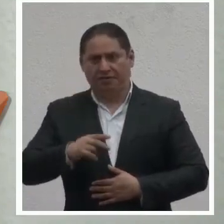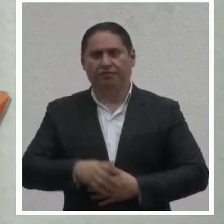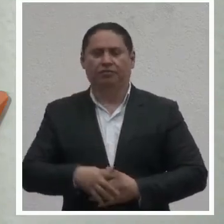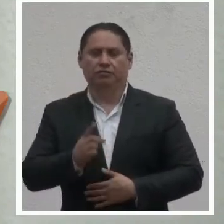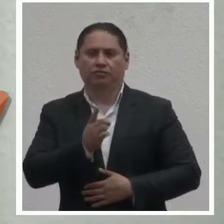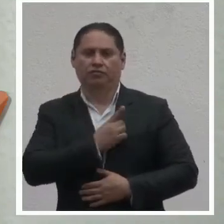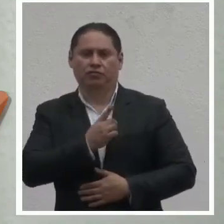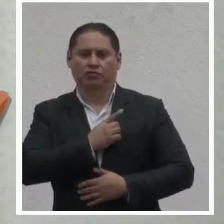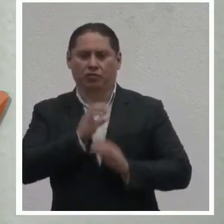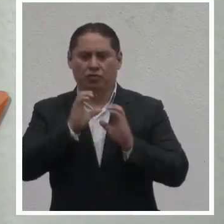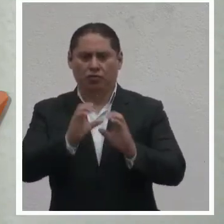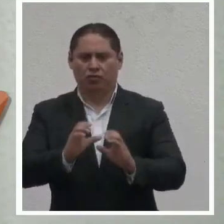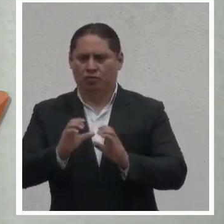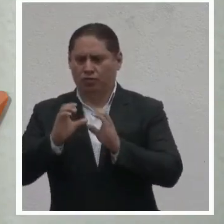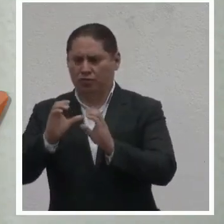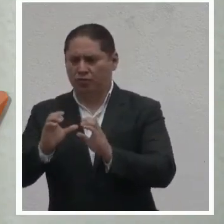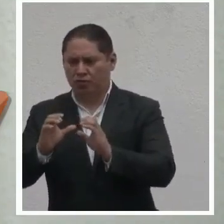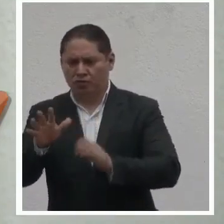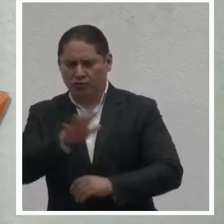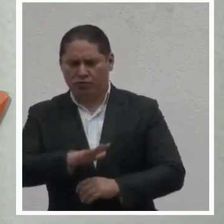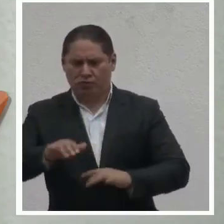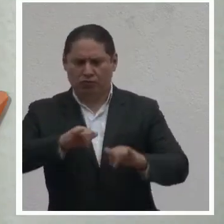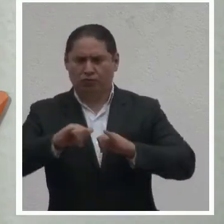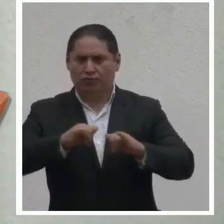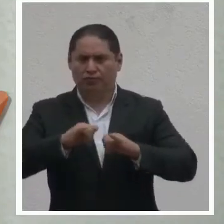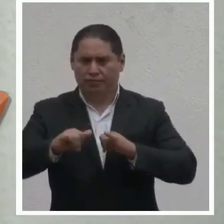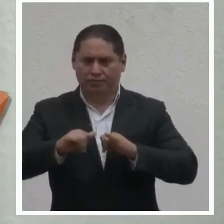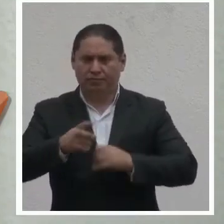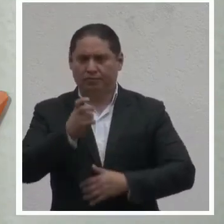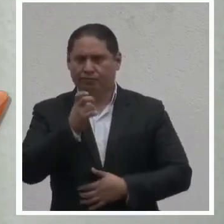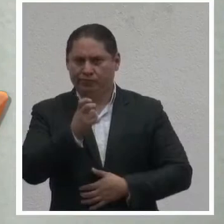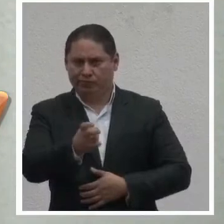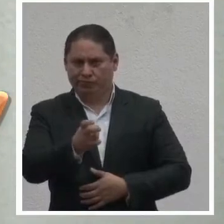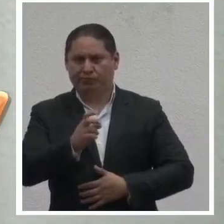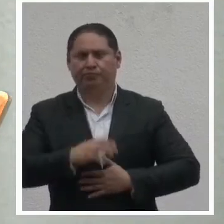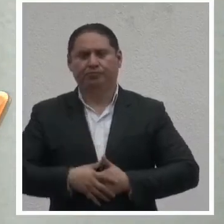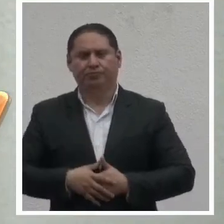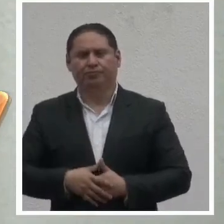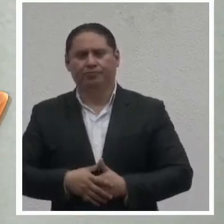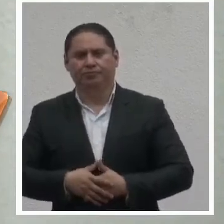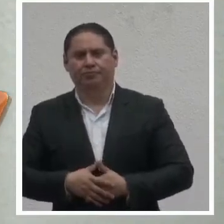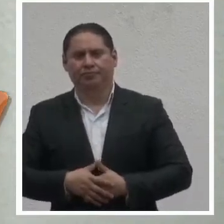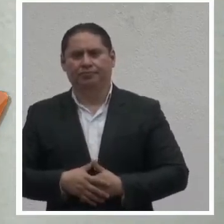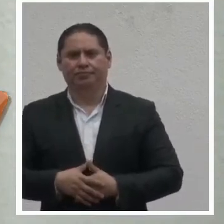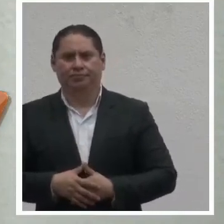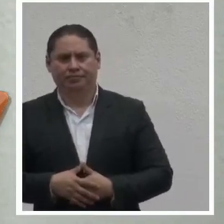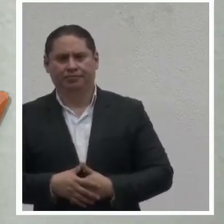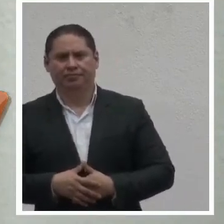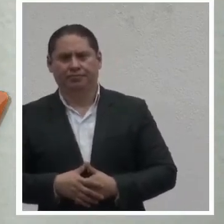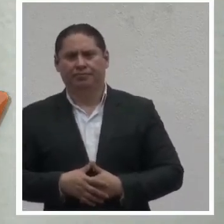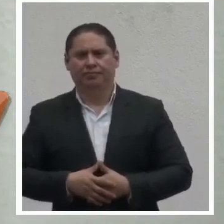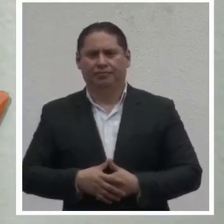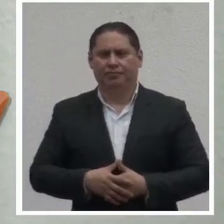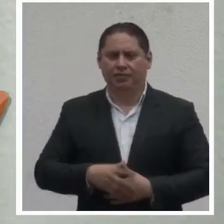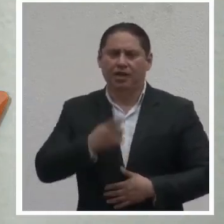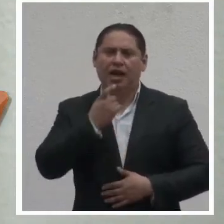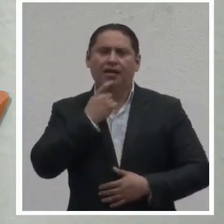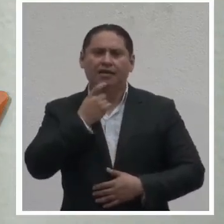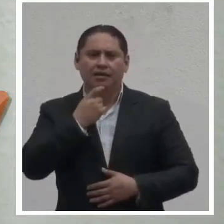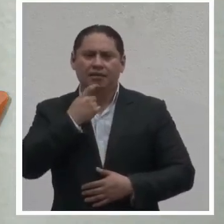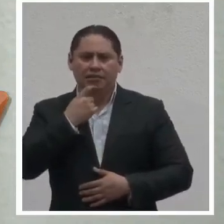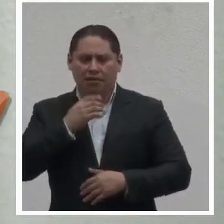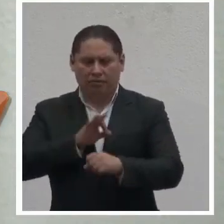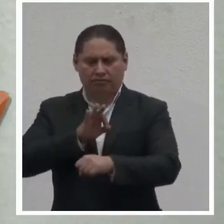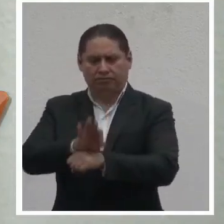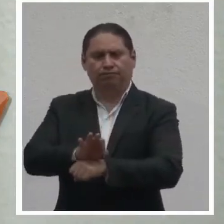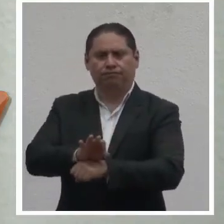solamente cuida nuestra integridad territorial y ahí el patrocinio, el patriotismo de Andrés Manuel López